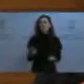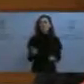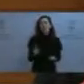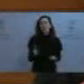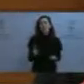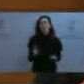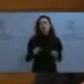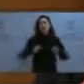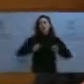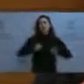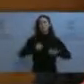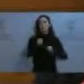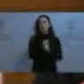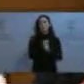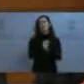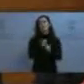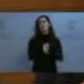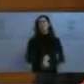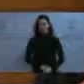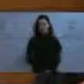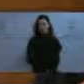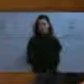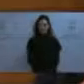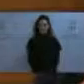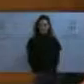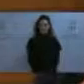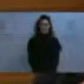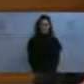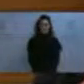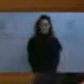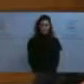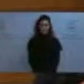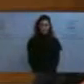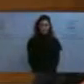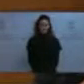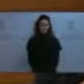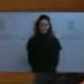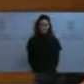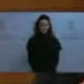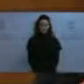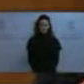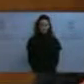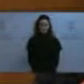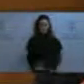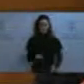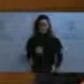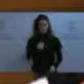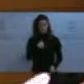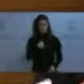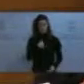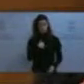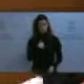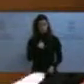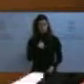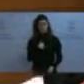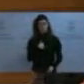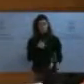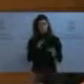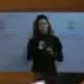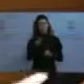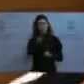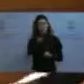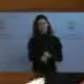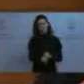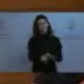poner absolutamente nada. Y yo no he visto a nadie como usted que hubiera